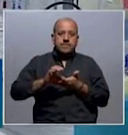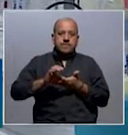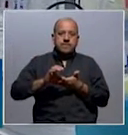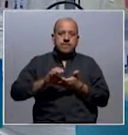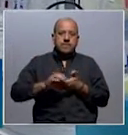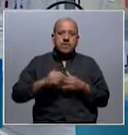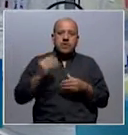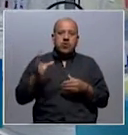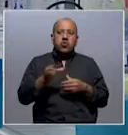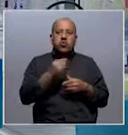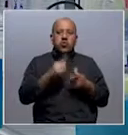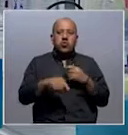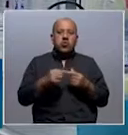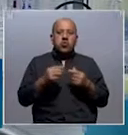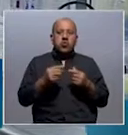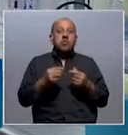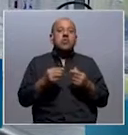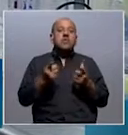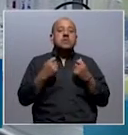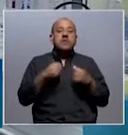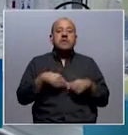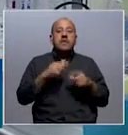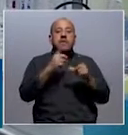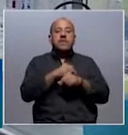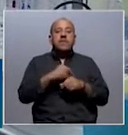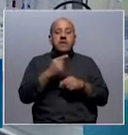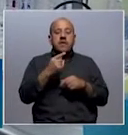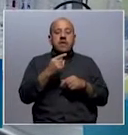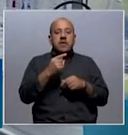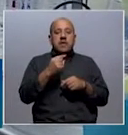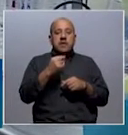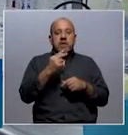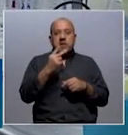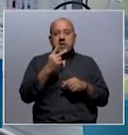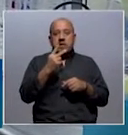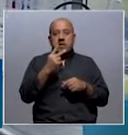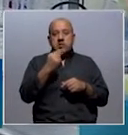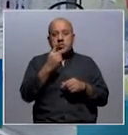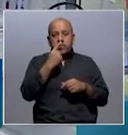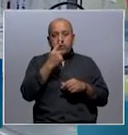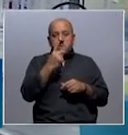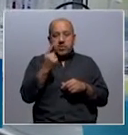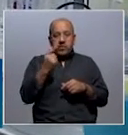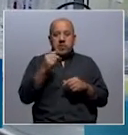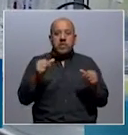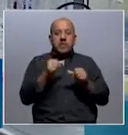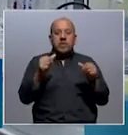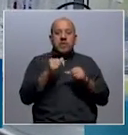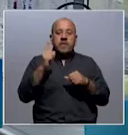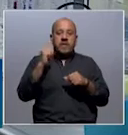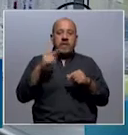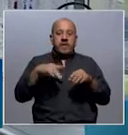con todos los pasos necesarios para a fines del 2021 estar en australia haciendo el primer